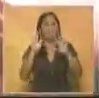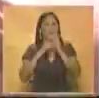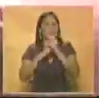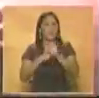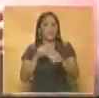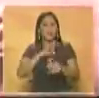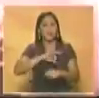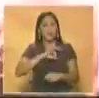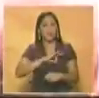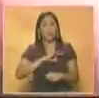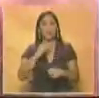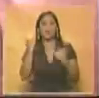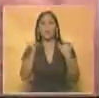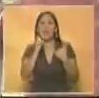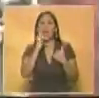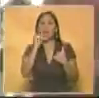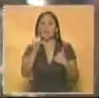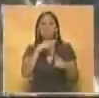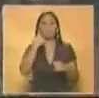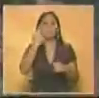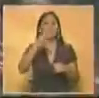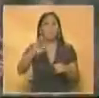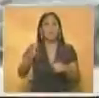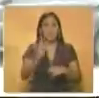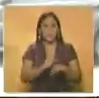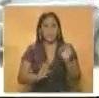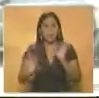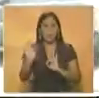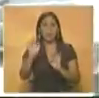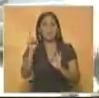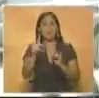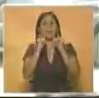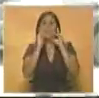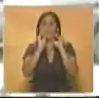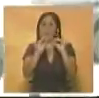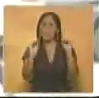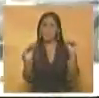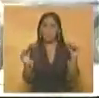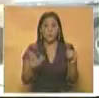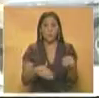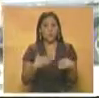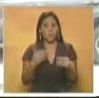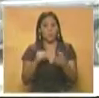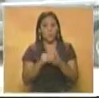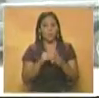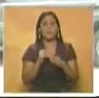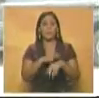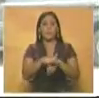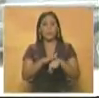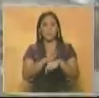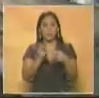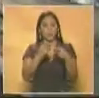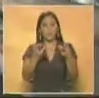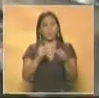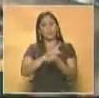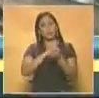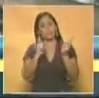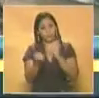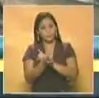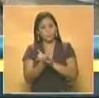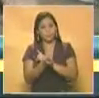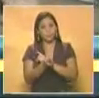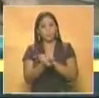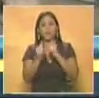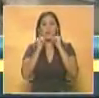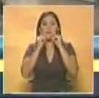dirigentes sociales, están acusadas de homicidio calificado. Ortega informó también la reestructuración del Ministerio Público. La plantilla